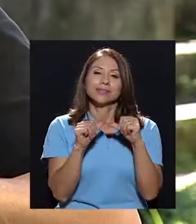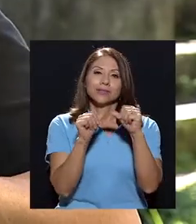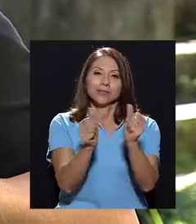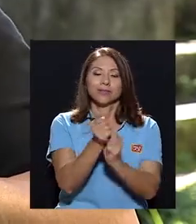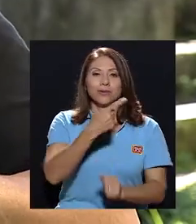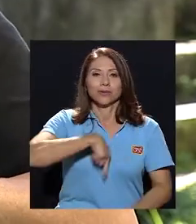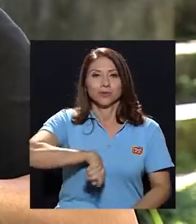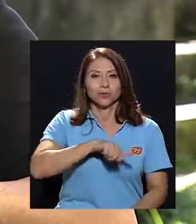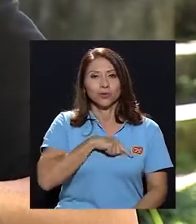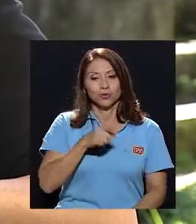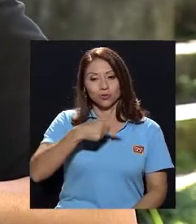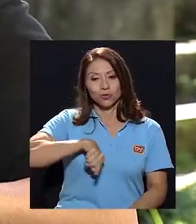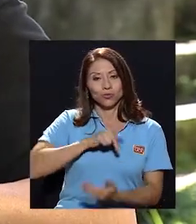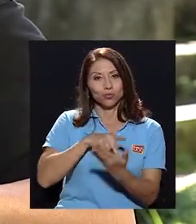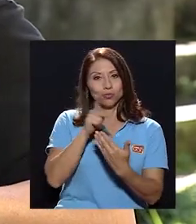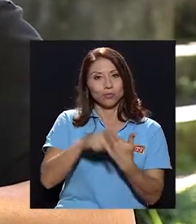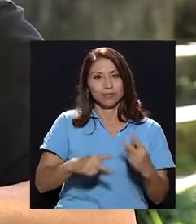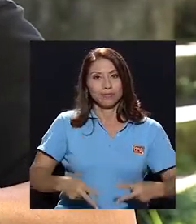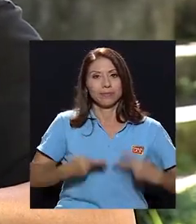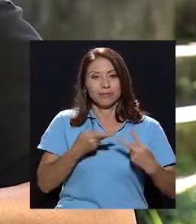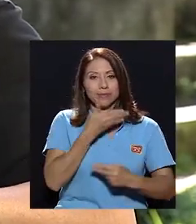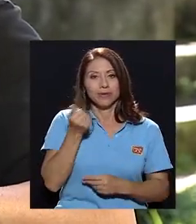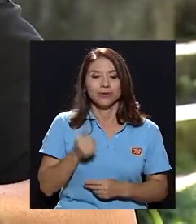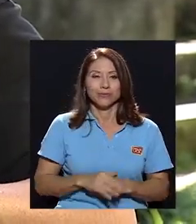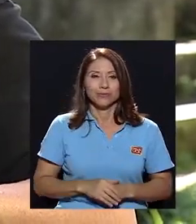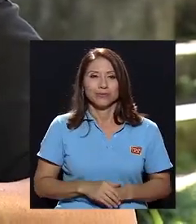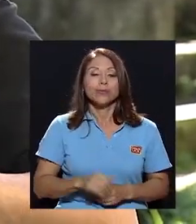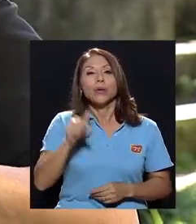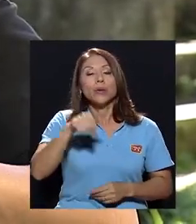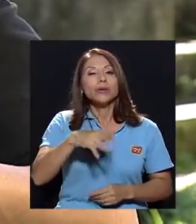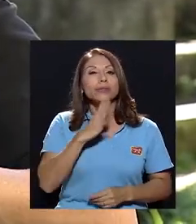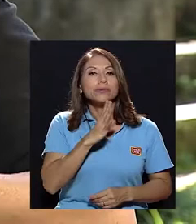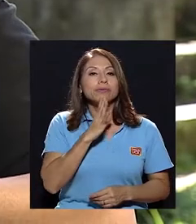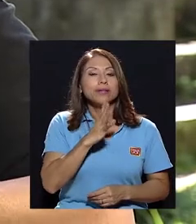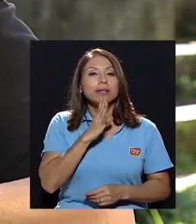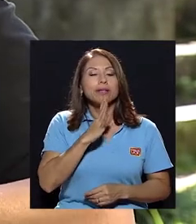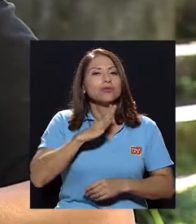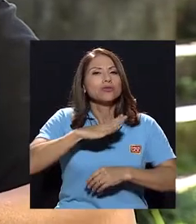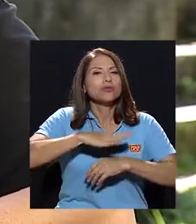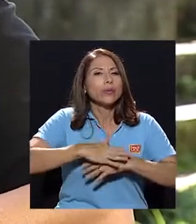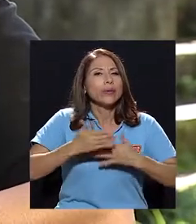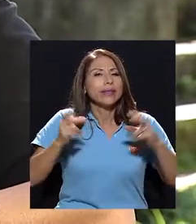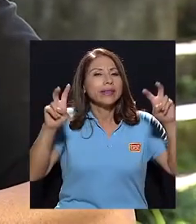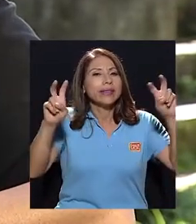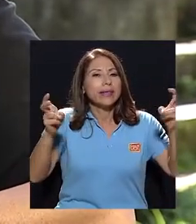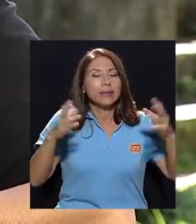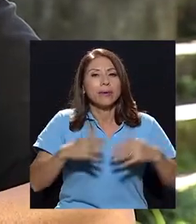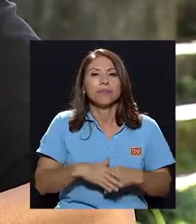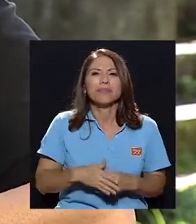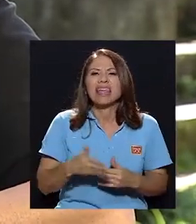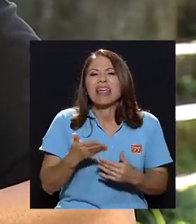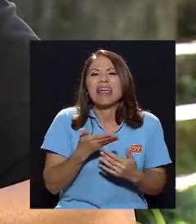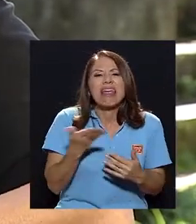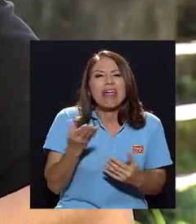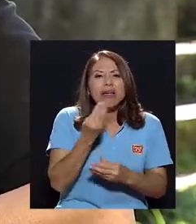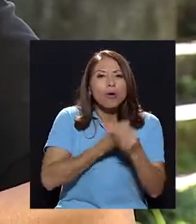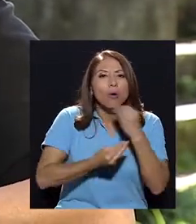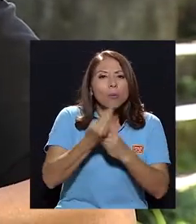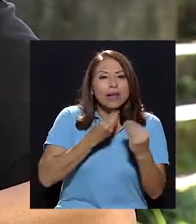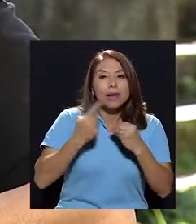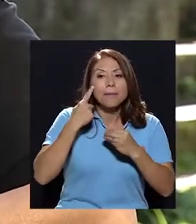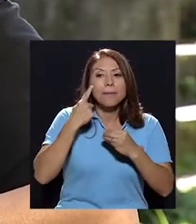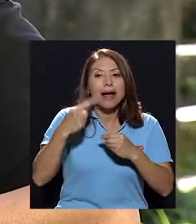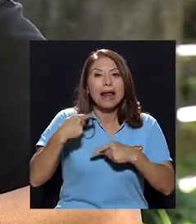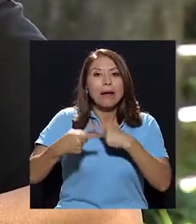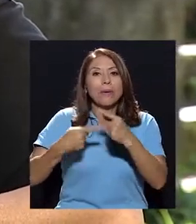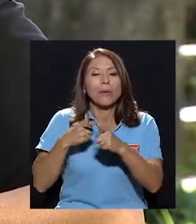Gracias por continuar con nosotros, somos Vivir Mejor, y para el día de hoy estamos conversando acerca del tema de qué comer para